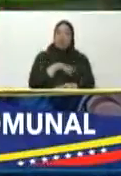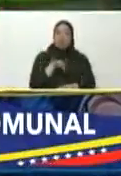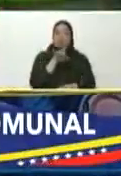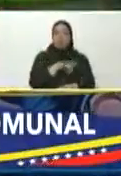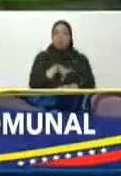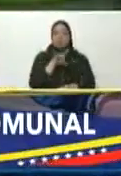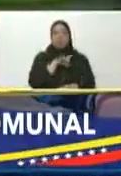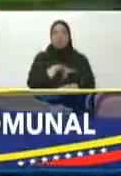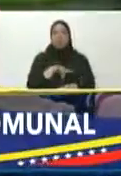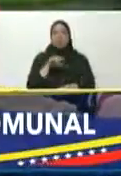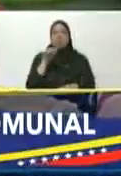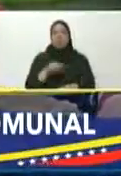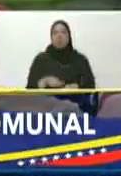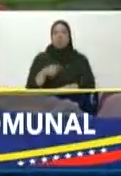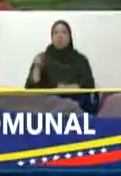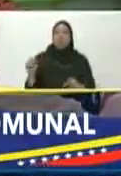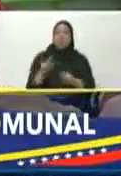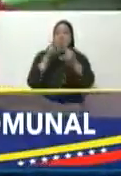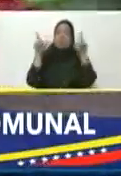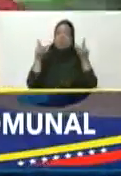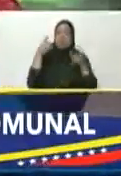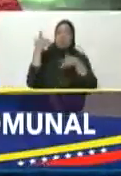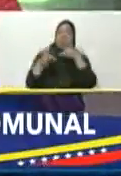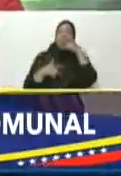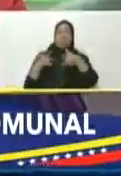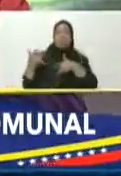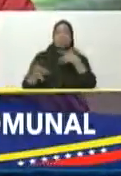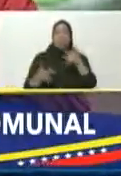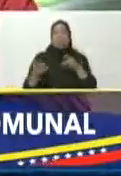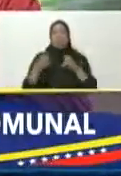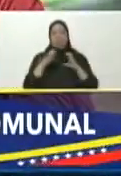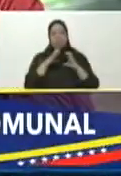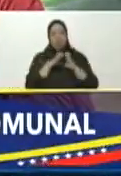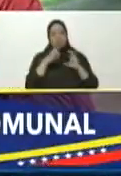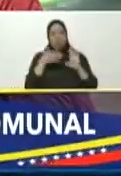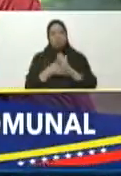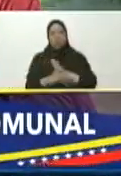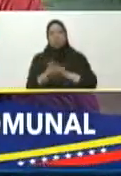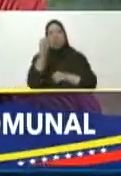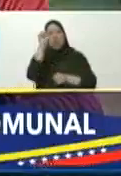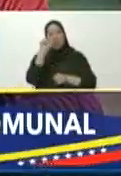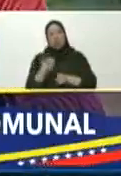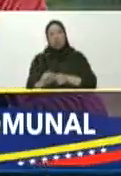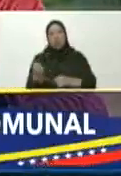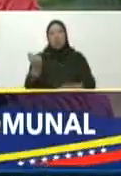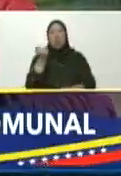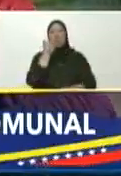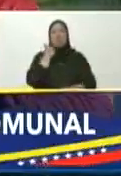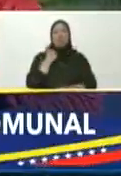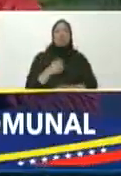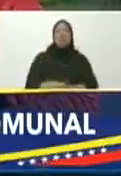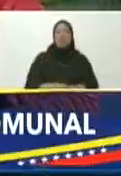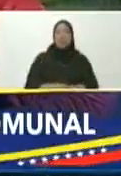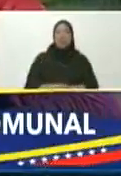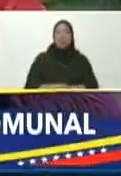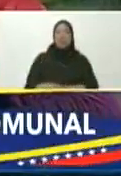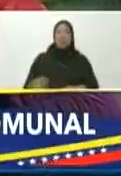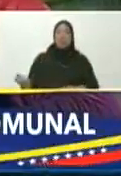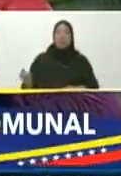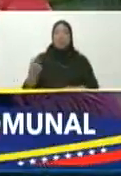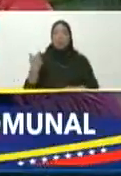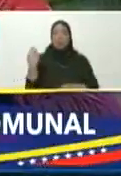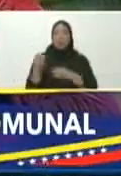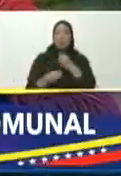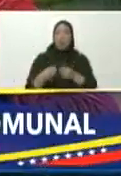hacer este maravilloso acto en el corazón del sur de Valencia, en este sector bicentenario que